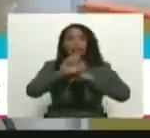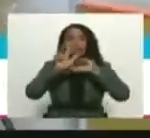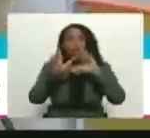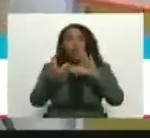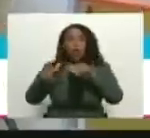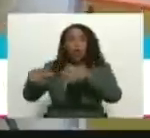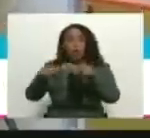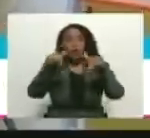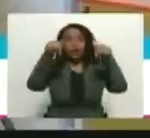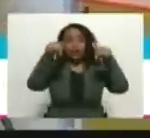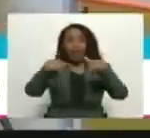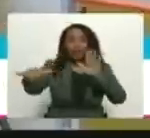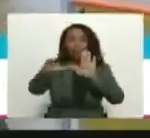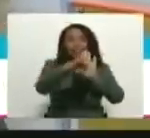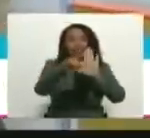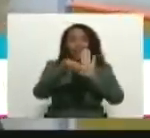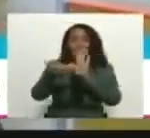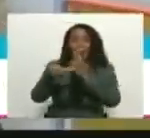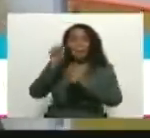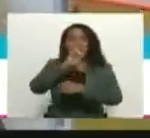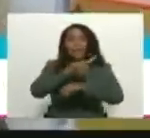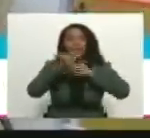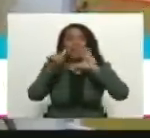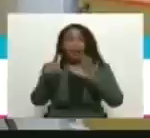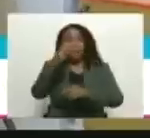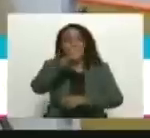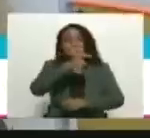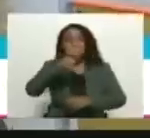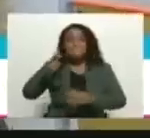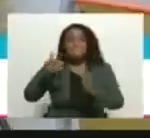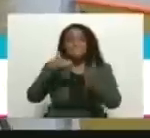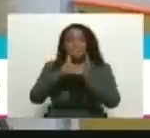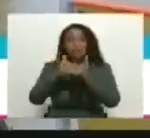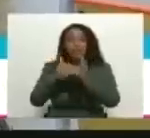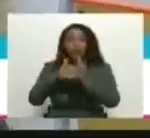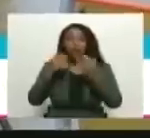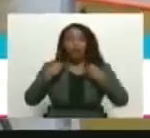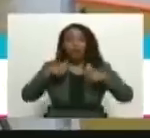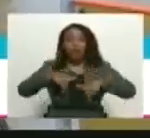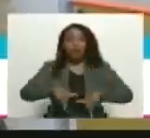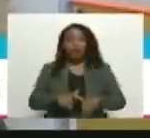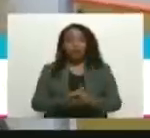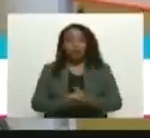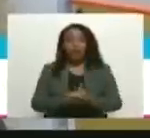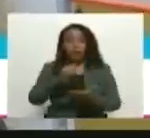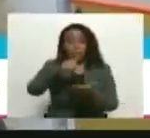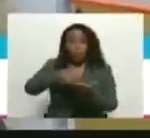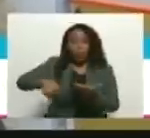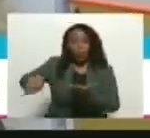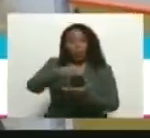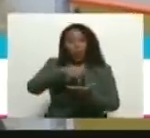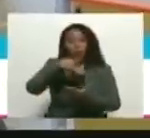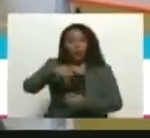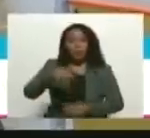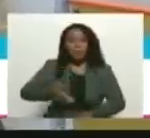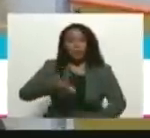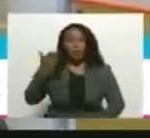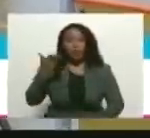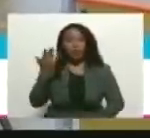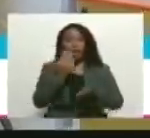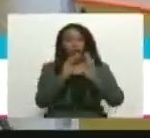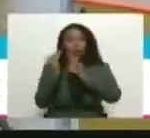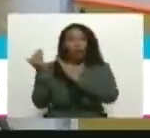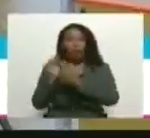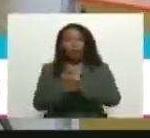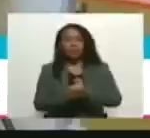sectores, más de 26 mil habitantes en este punto y círculo de esta importante comunidad, de